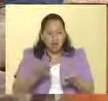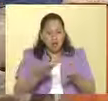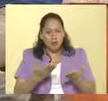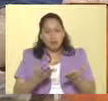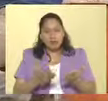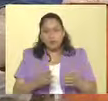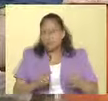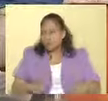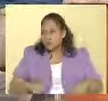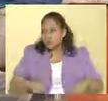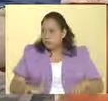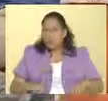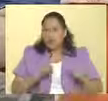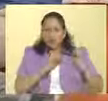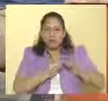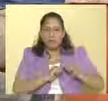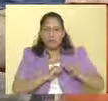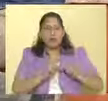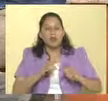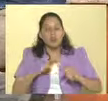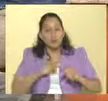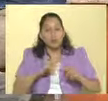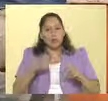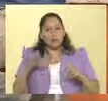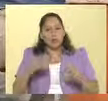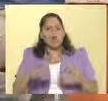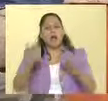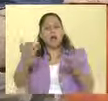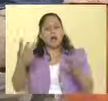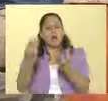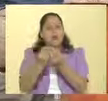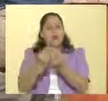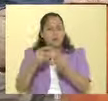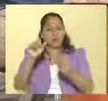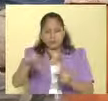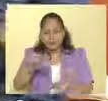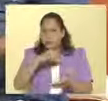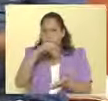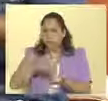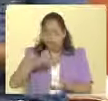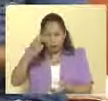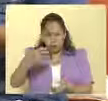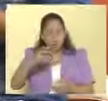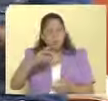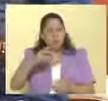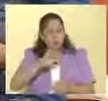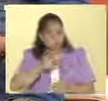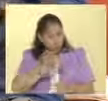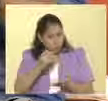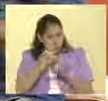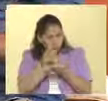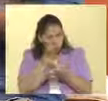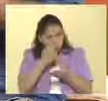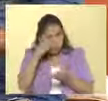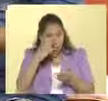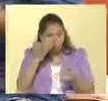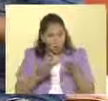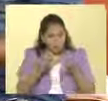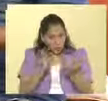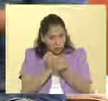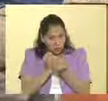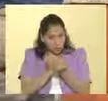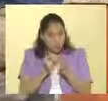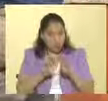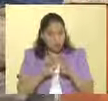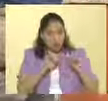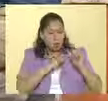se va a sentir con mucho más poder. Si los puedo sacar y juntar en un lugar neutro a los dos, claro, podría ayudar, claro, a nivelarlos en el nivel